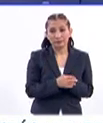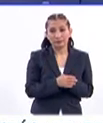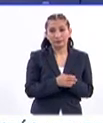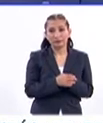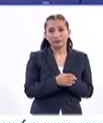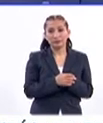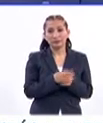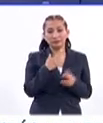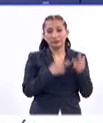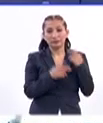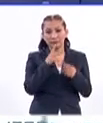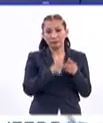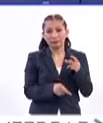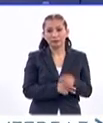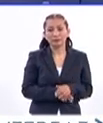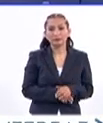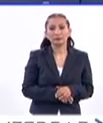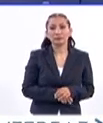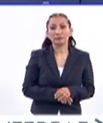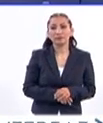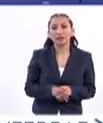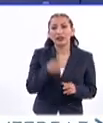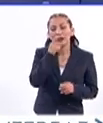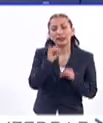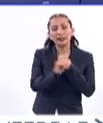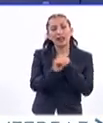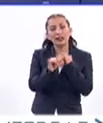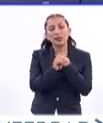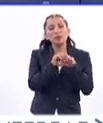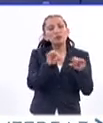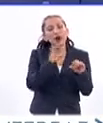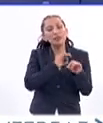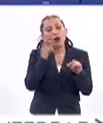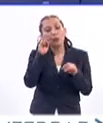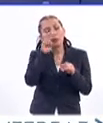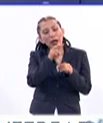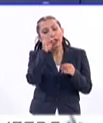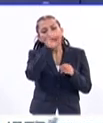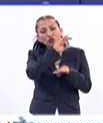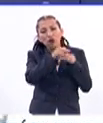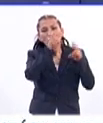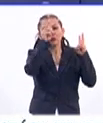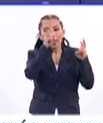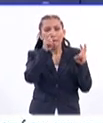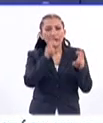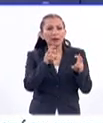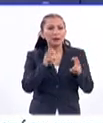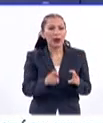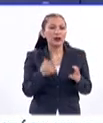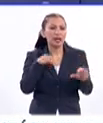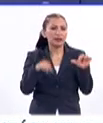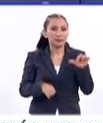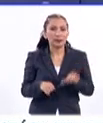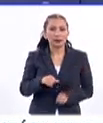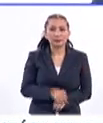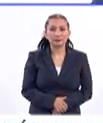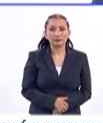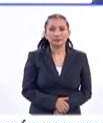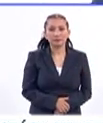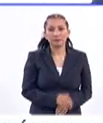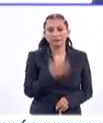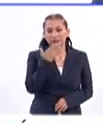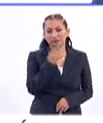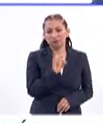hacer regresando del corte. Pero dinos la página de internet donde pueden ir revisando toda esta vasta oferta. Es